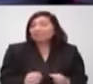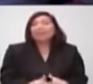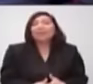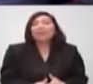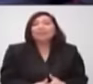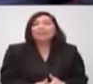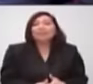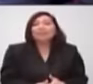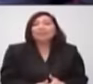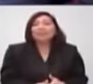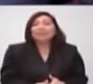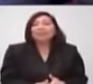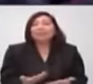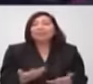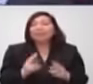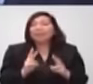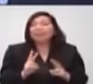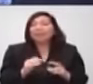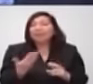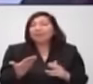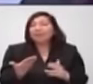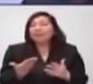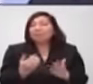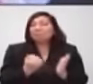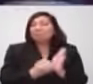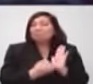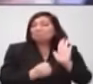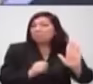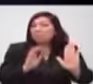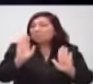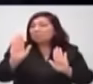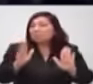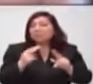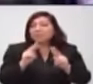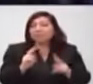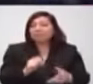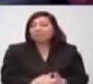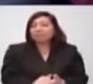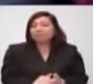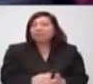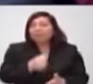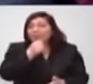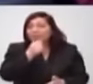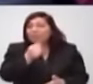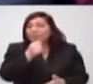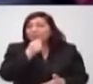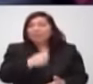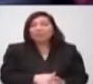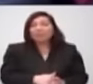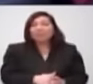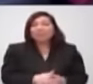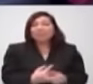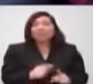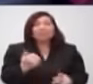es verdad que se veía en las publicaciones, se veía en las noticias,